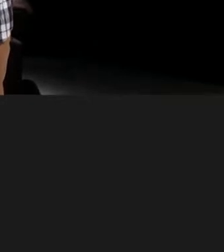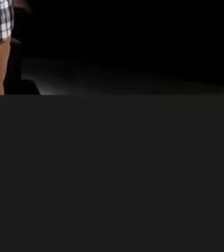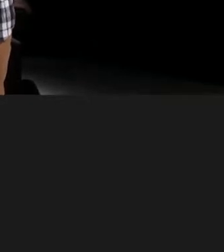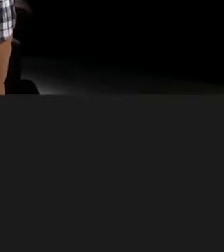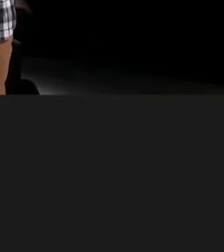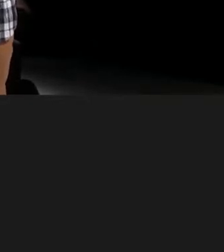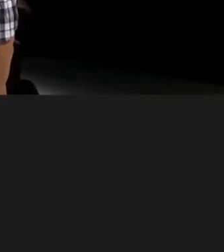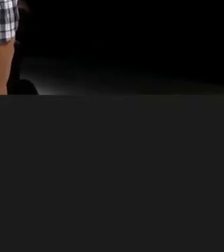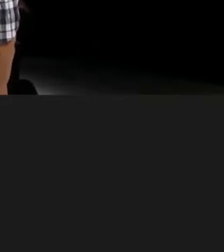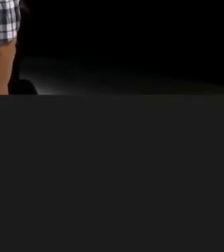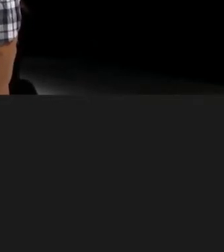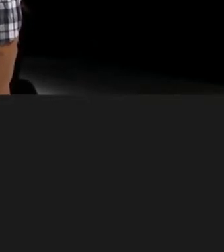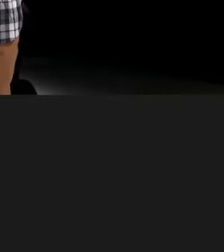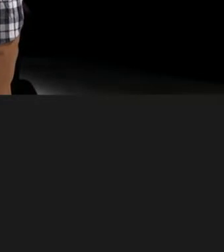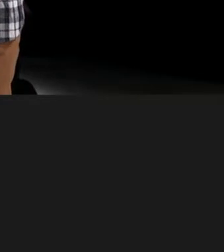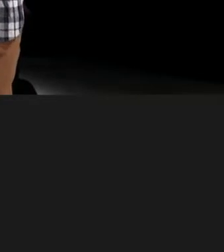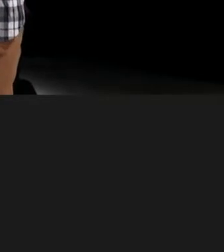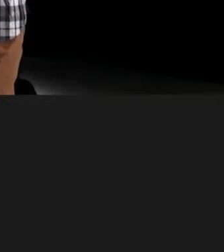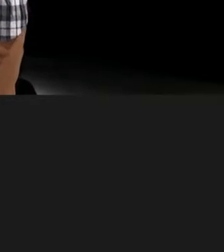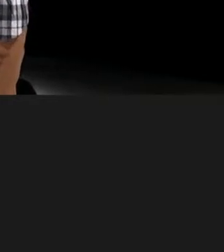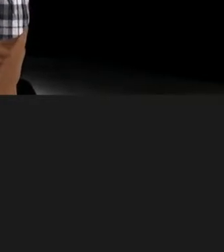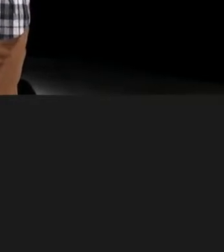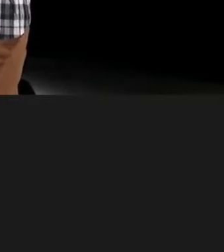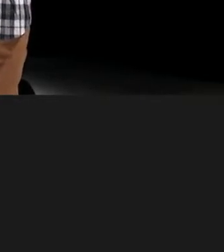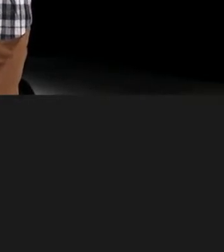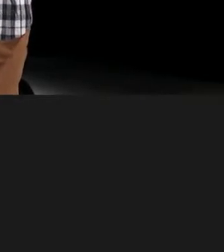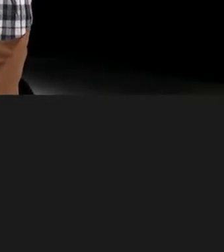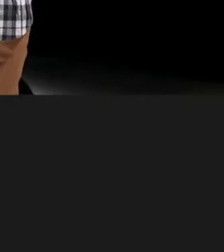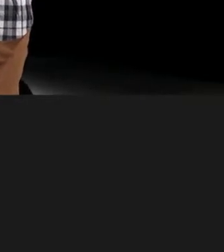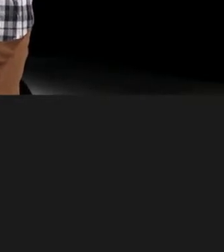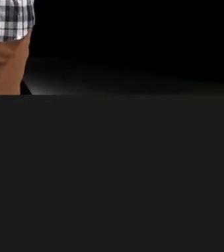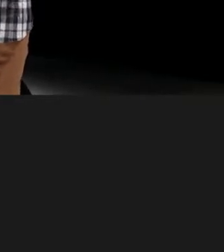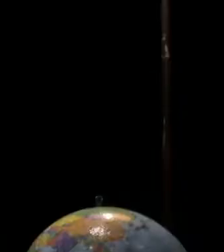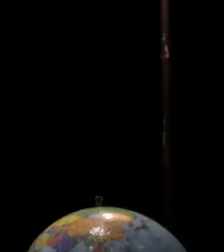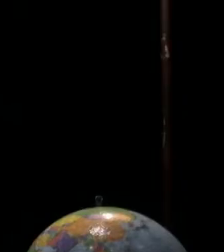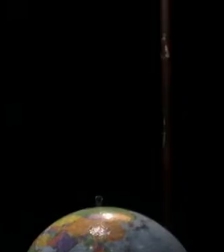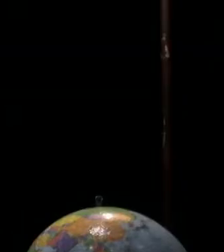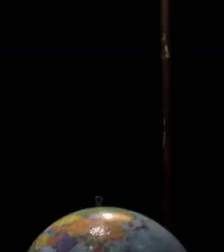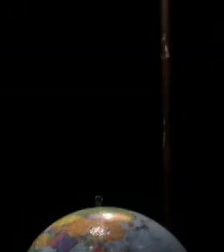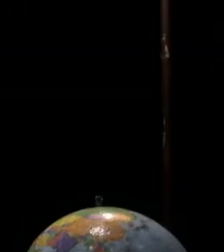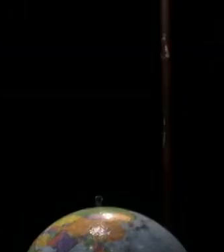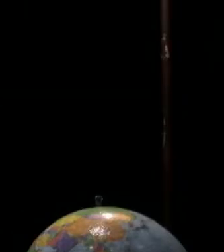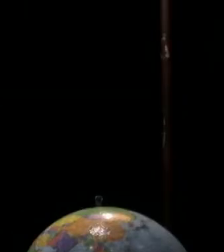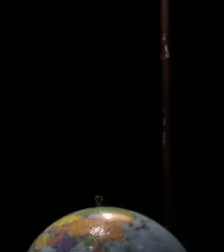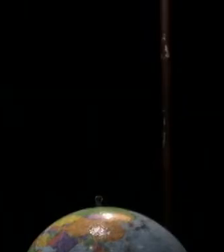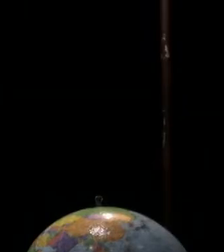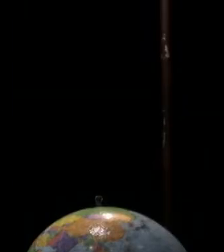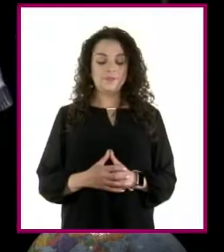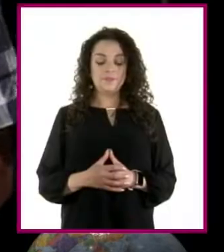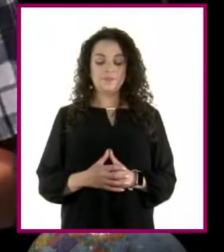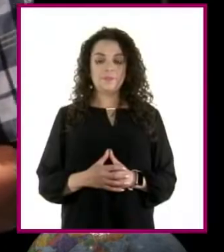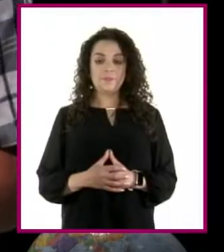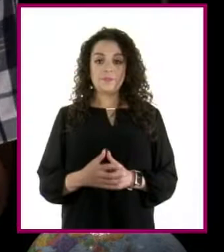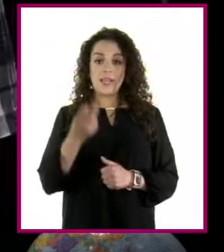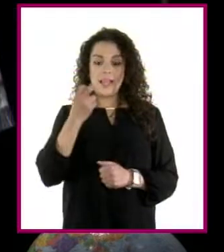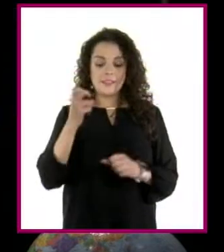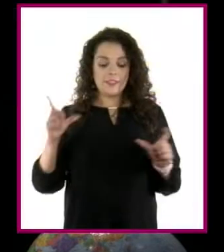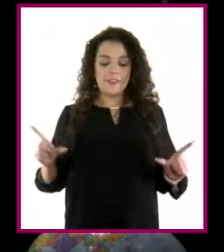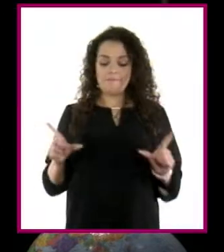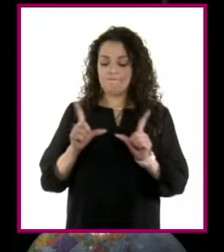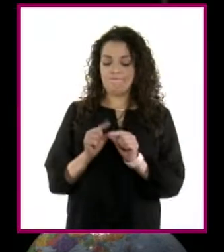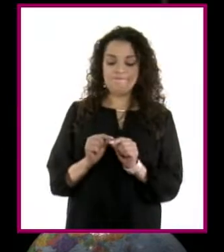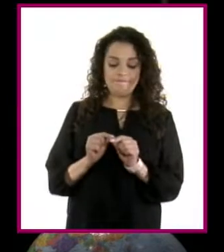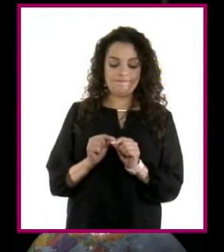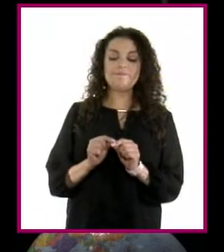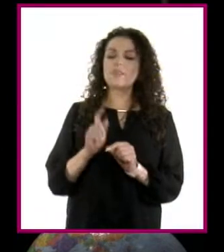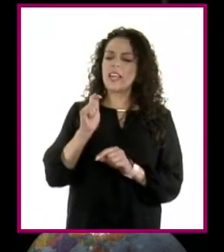enemigos, pero si se pelean, serán una presa fácil. Esopo concluye esta fábula diciendo que